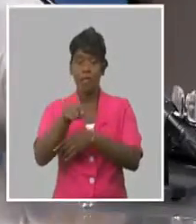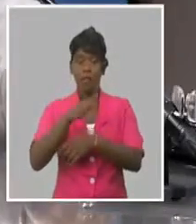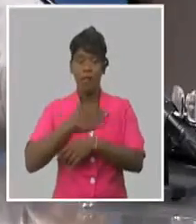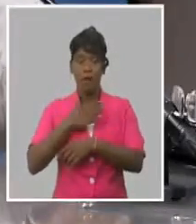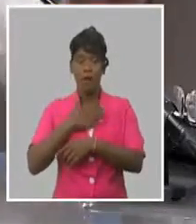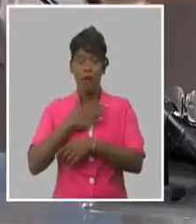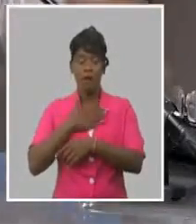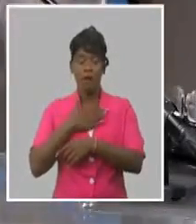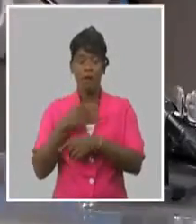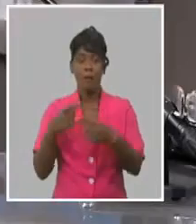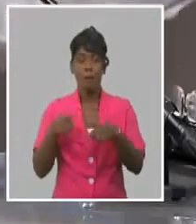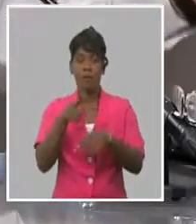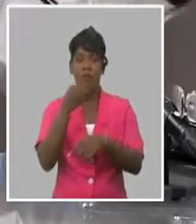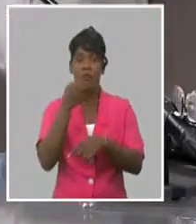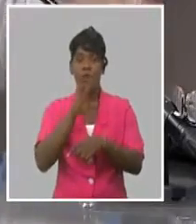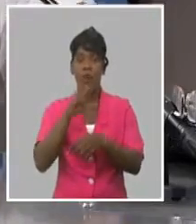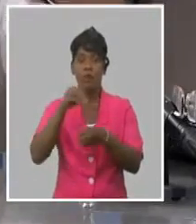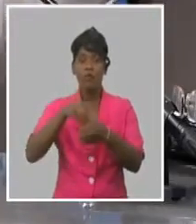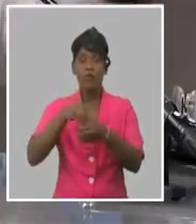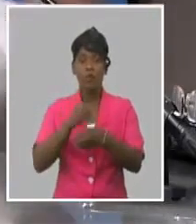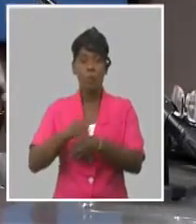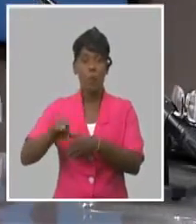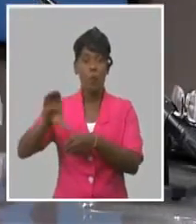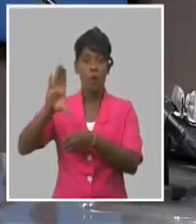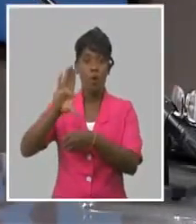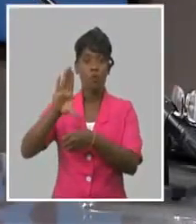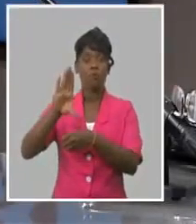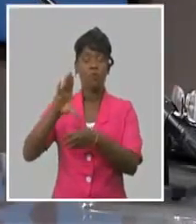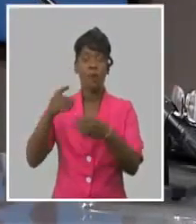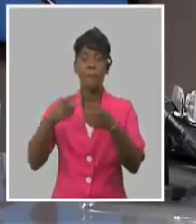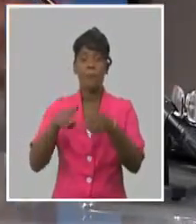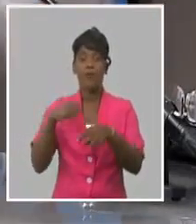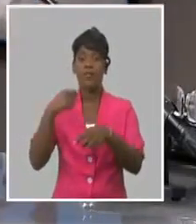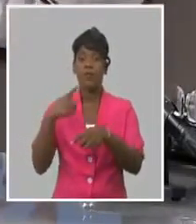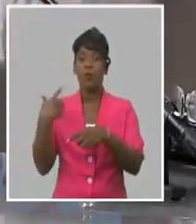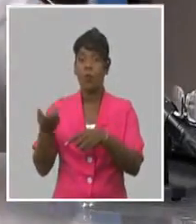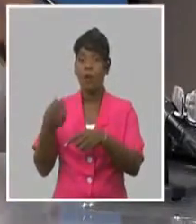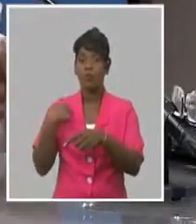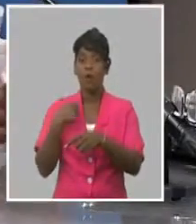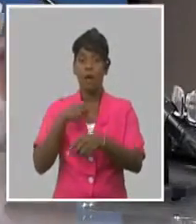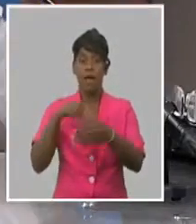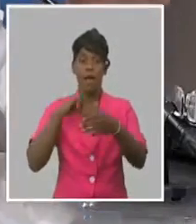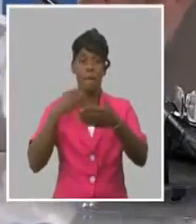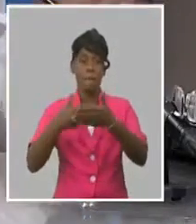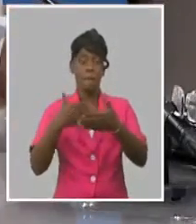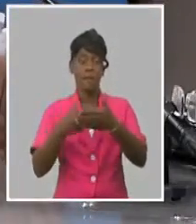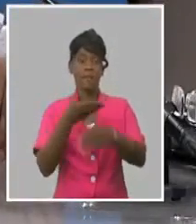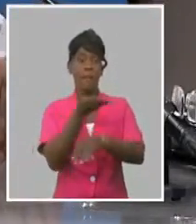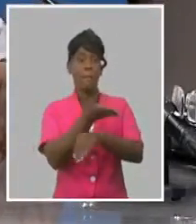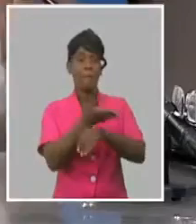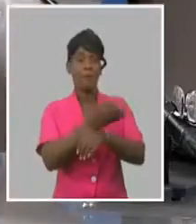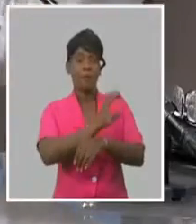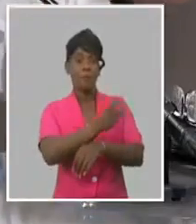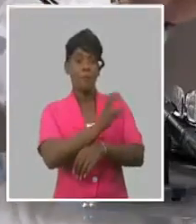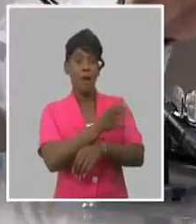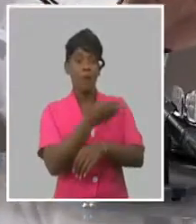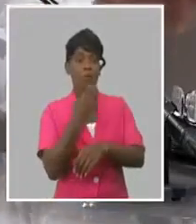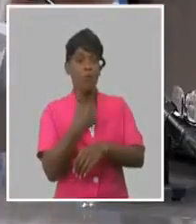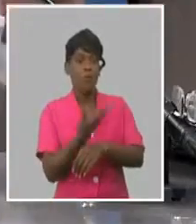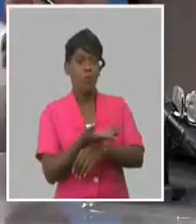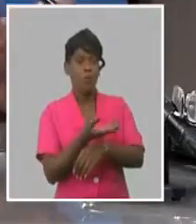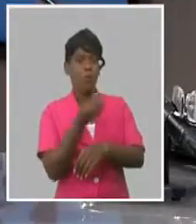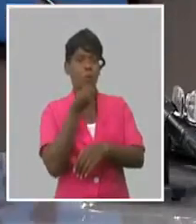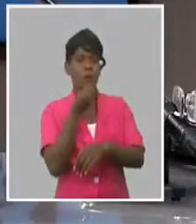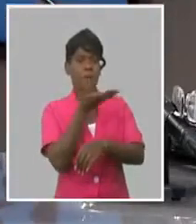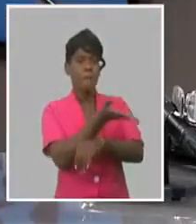utilidad, creó la riqueza, por tanto, no es algo que tú repartas sin respaldo productivo. Y lo otro es que si puedes repartir cinco salarios, cinco salarios, si puedes repartir